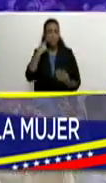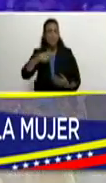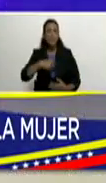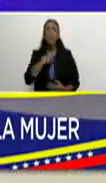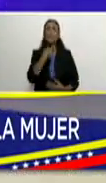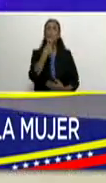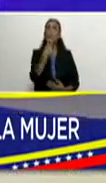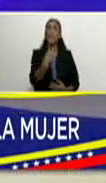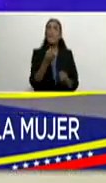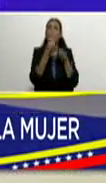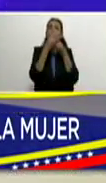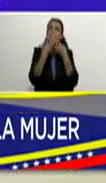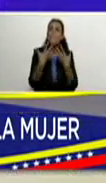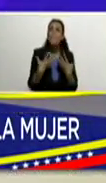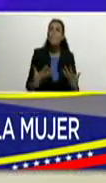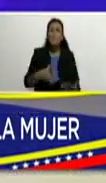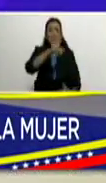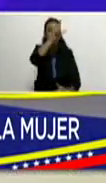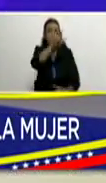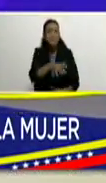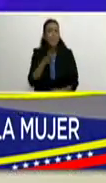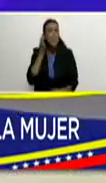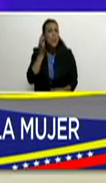esa canción tan hermosa, chicos.